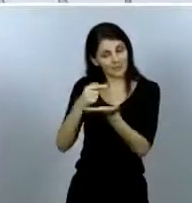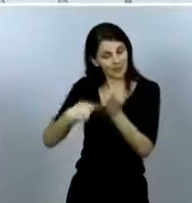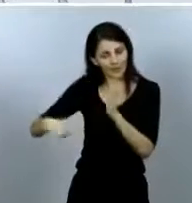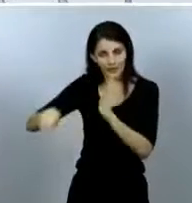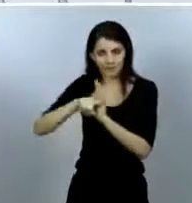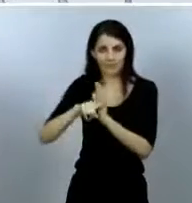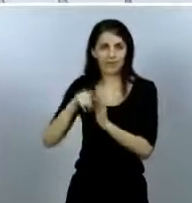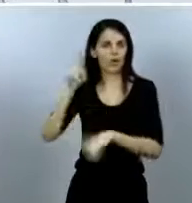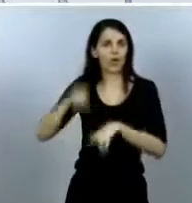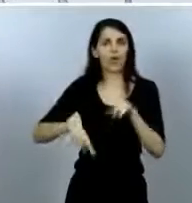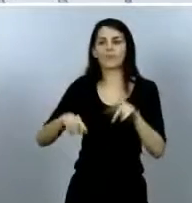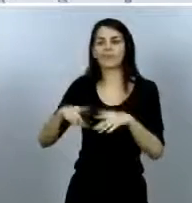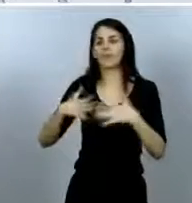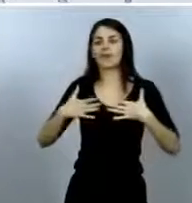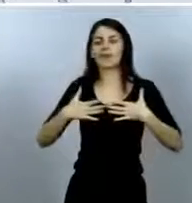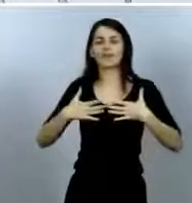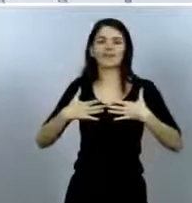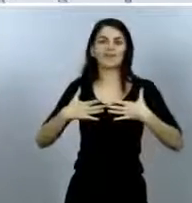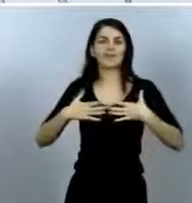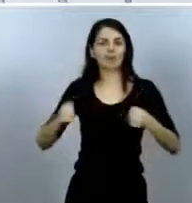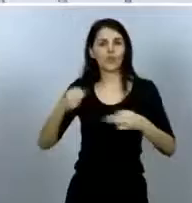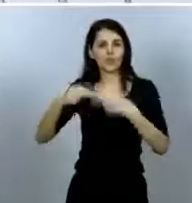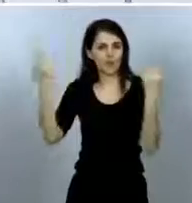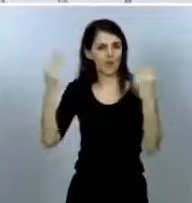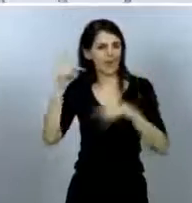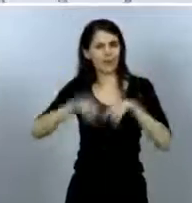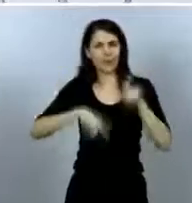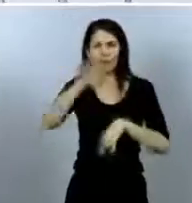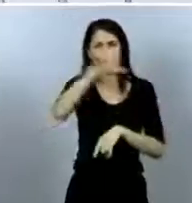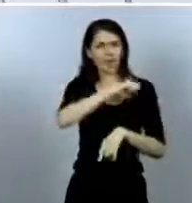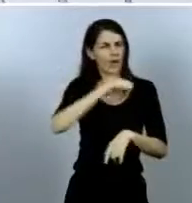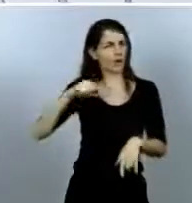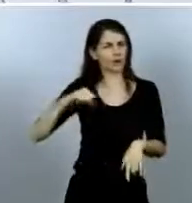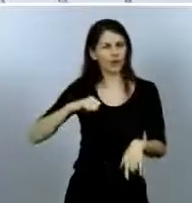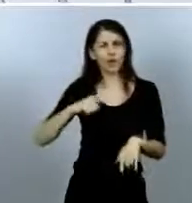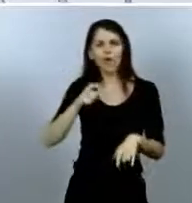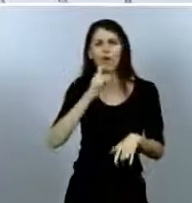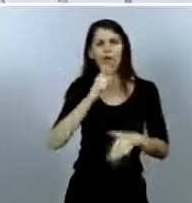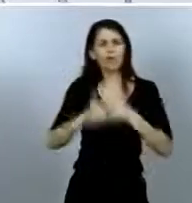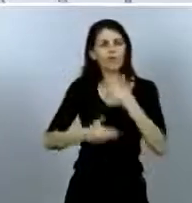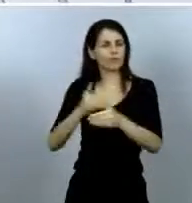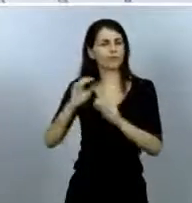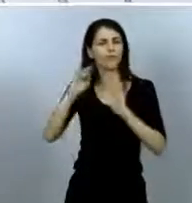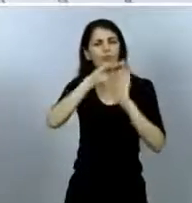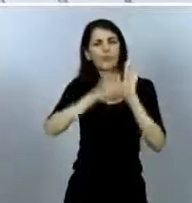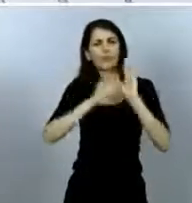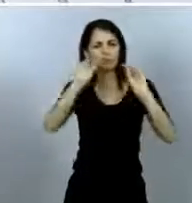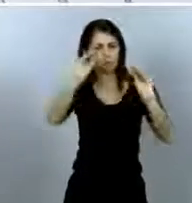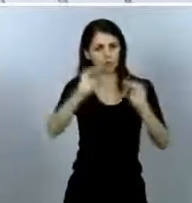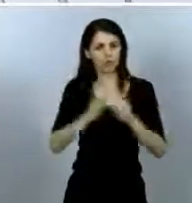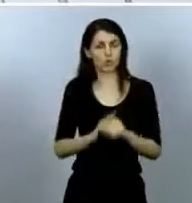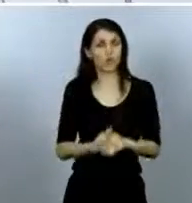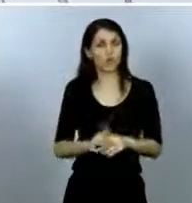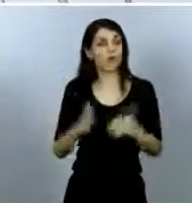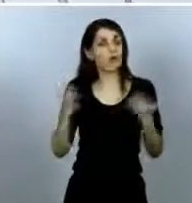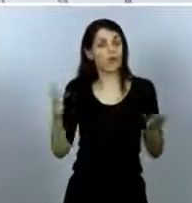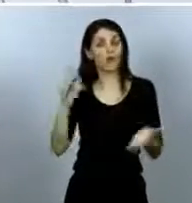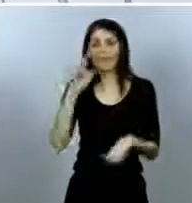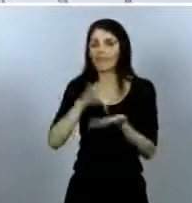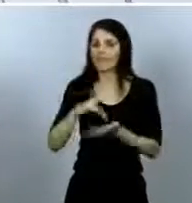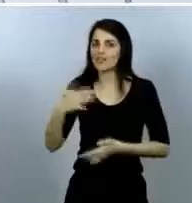esté establecido en cada una de las comunidades o simplemente en la historia clínica y de ahí se extraerá pero la fecha se tiene que introducir